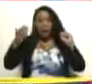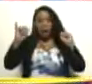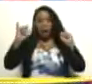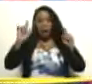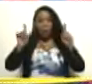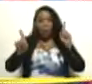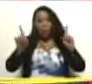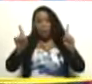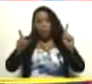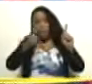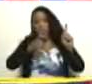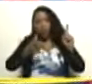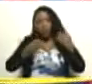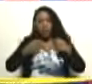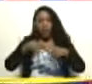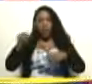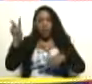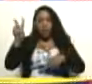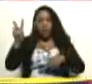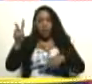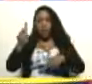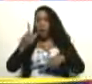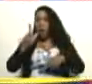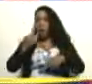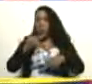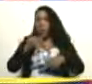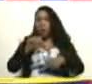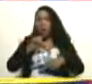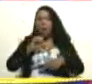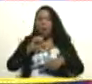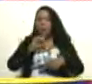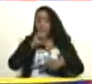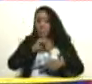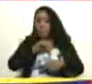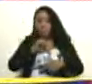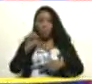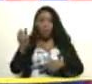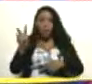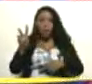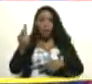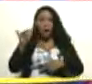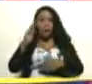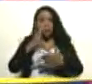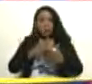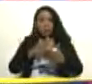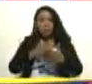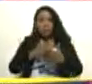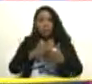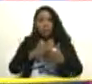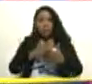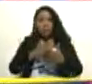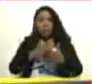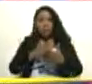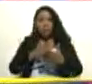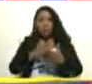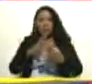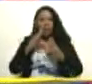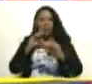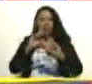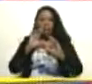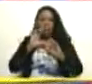algunos venezolanos apátridas que tenían siempre por condición hablar mal de